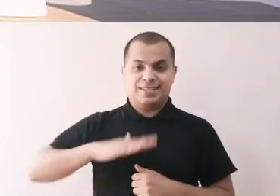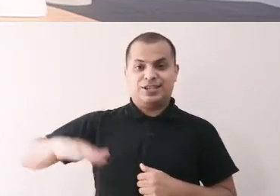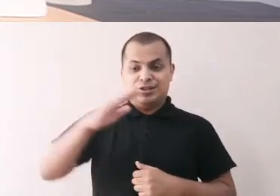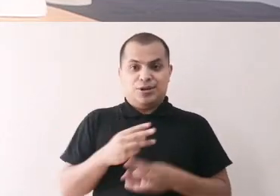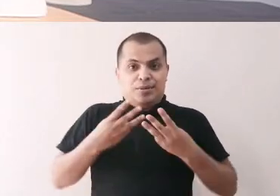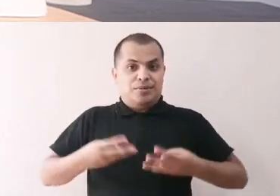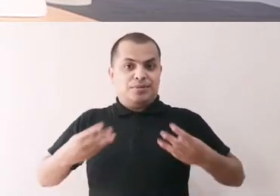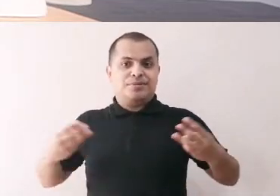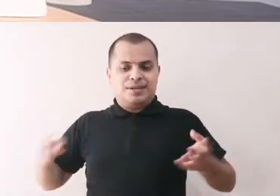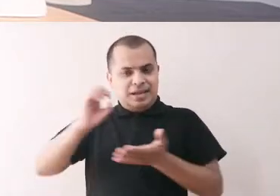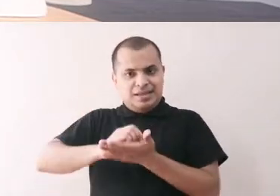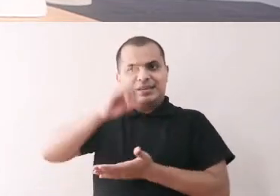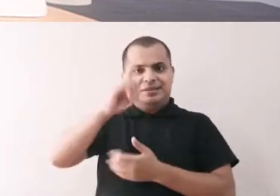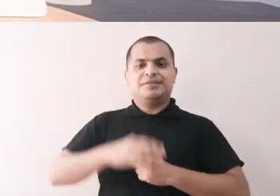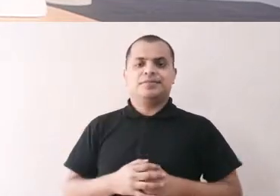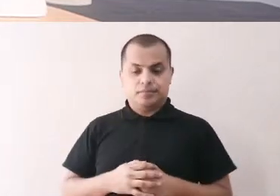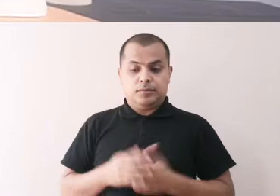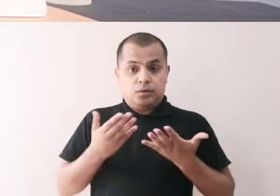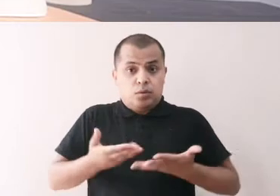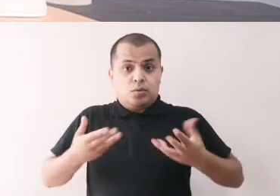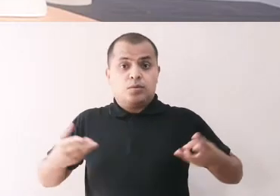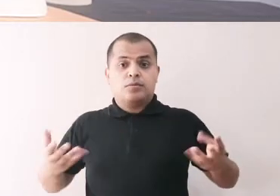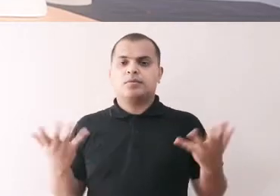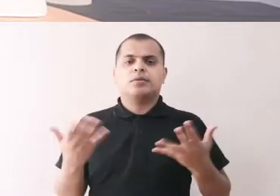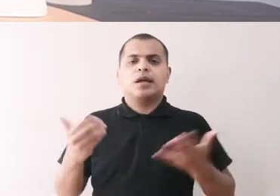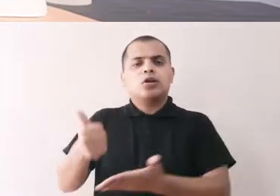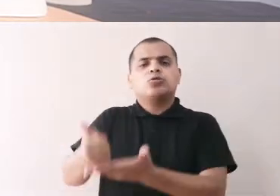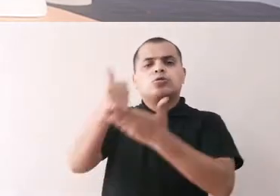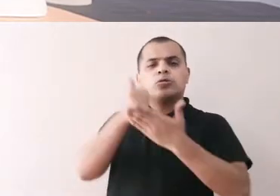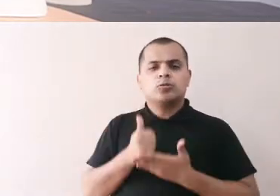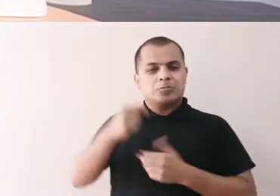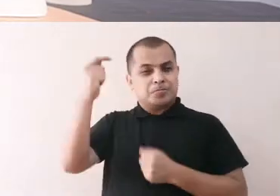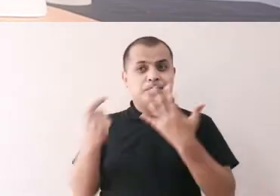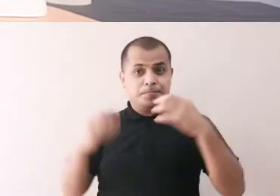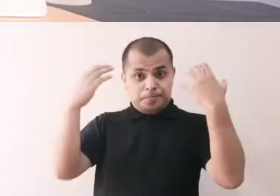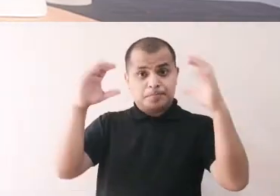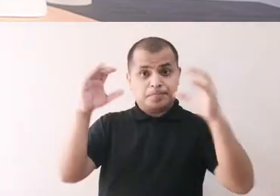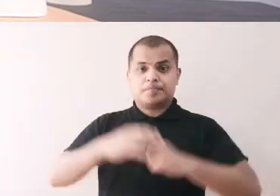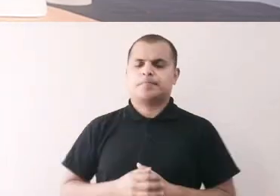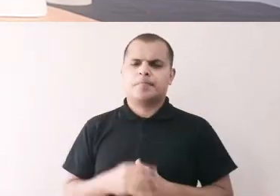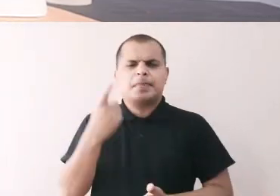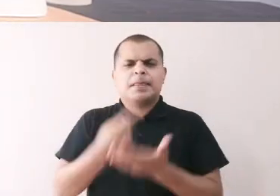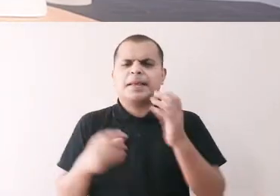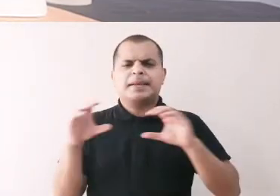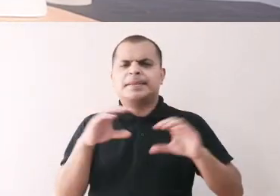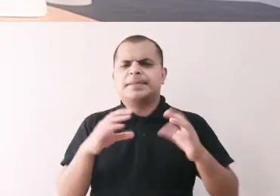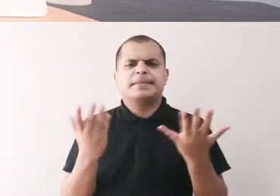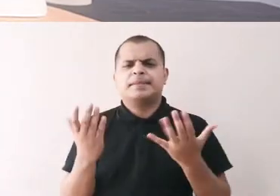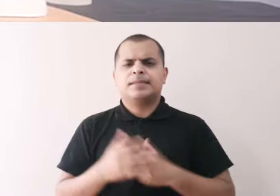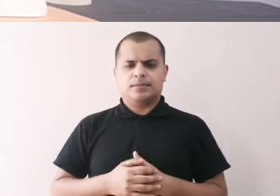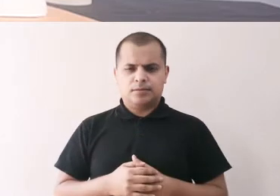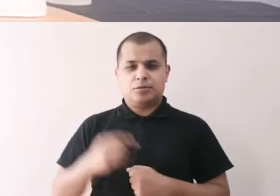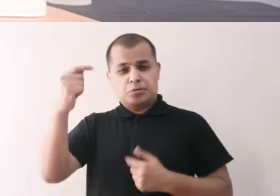vamos a realizar un material educativo. Este material nos va a servir para nuestras siguientes clases. ¿Qué es lo que vamos a